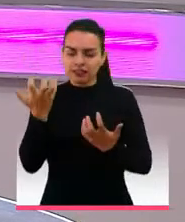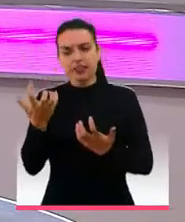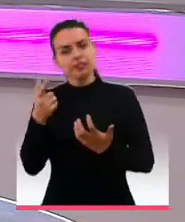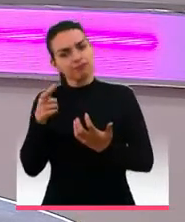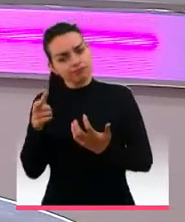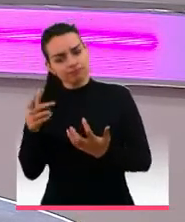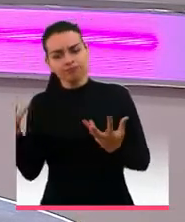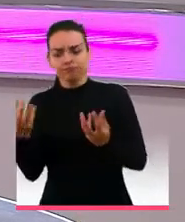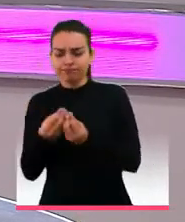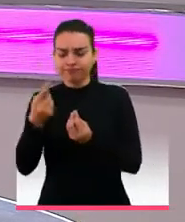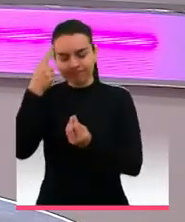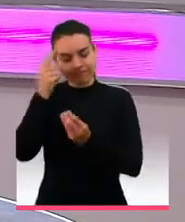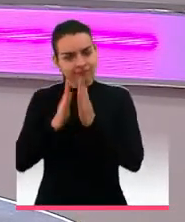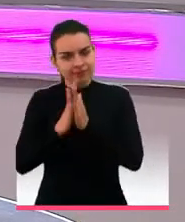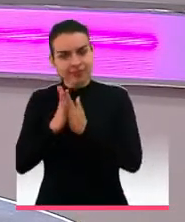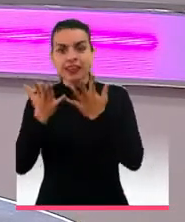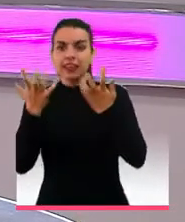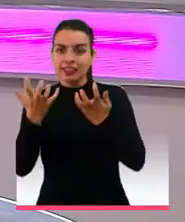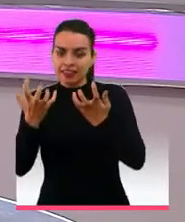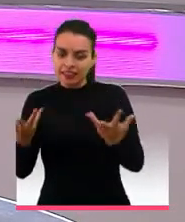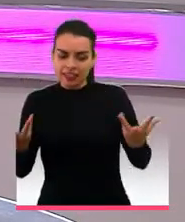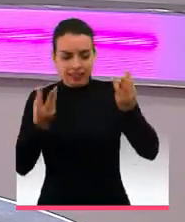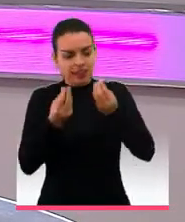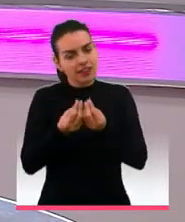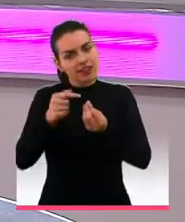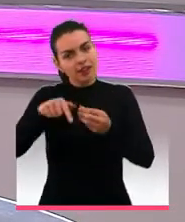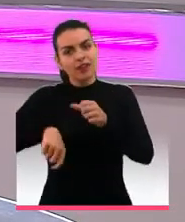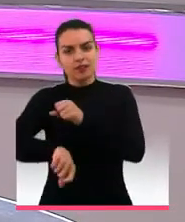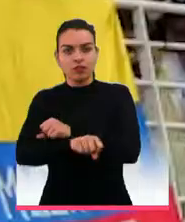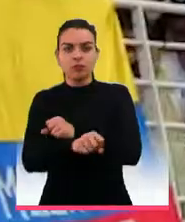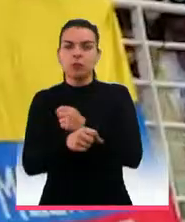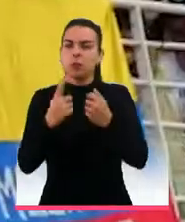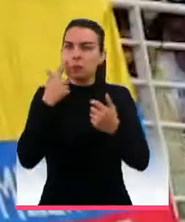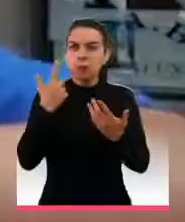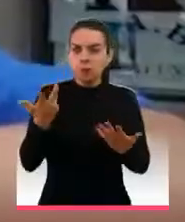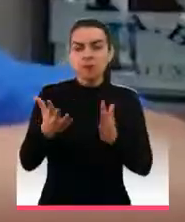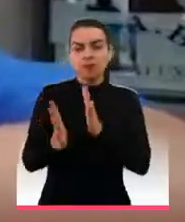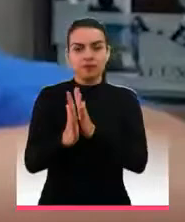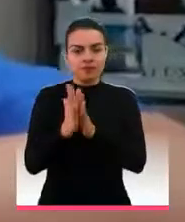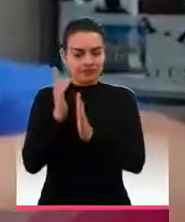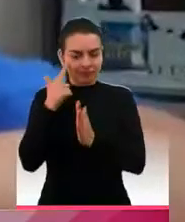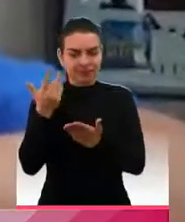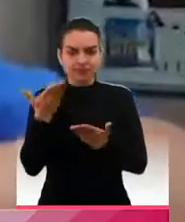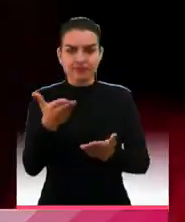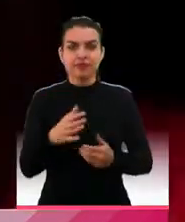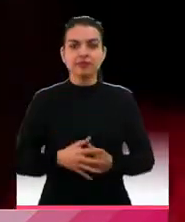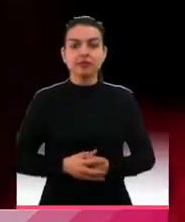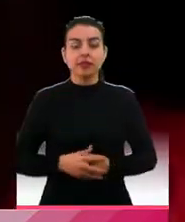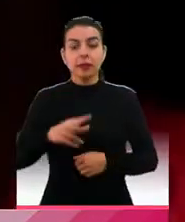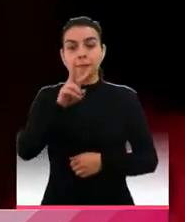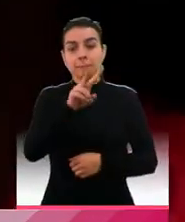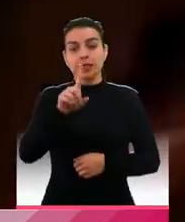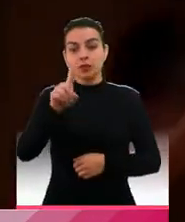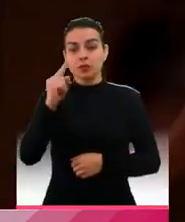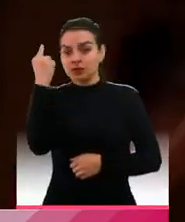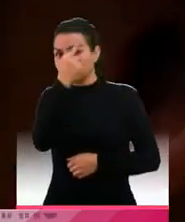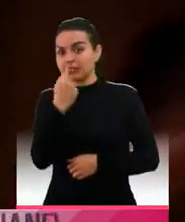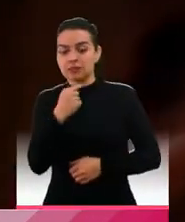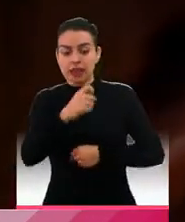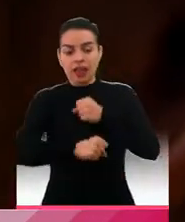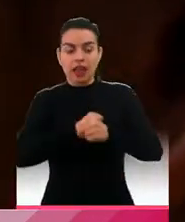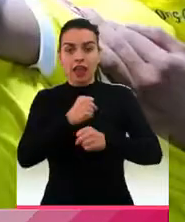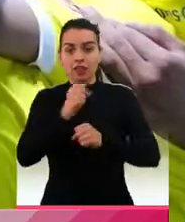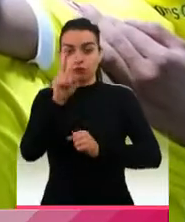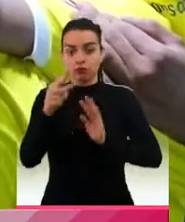¿Cómo va ese proceso? Paula Fresneda nos cuenta. El 21 de septiembre de 2017, Día Mundial de la